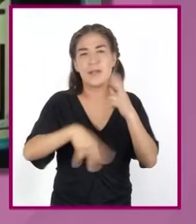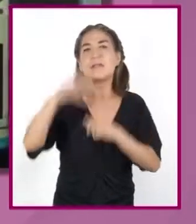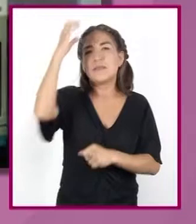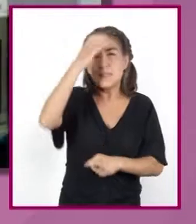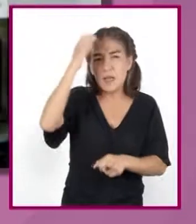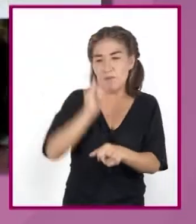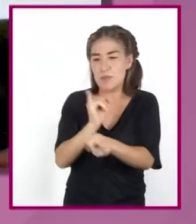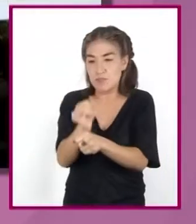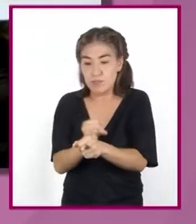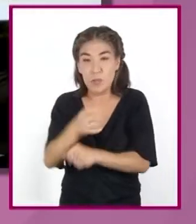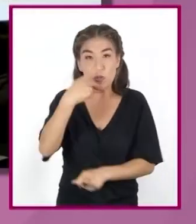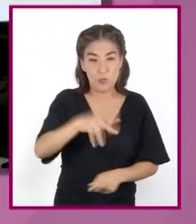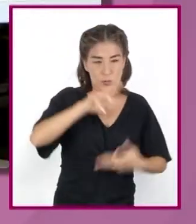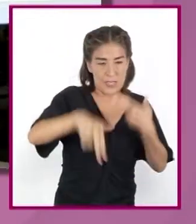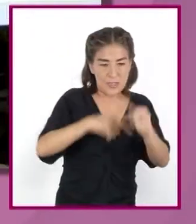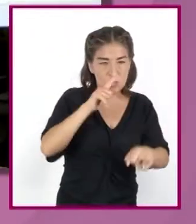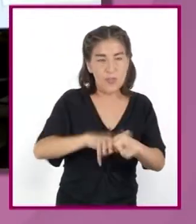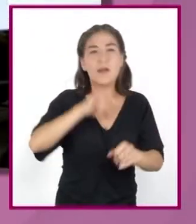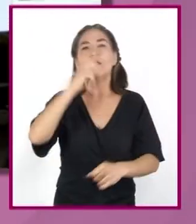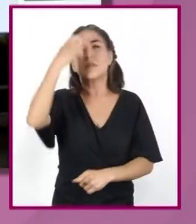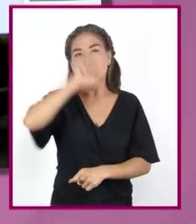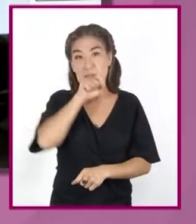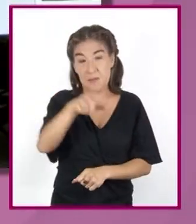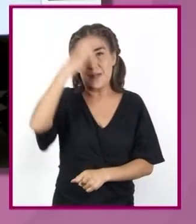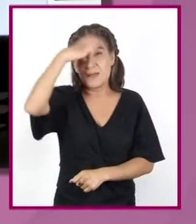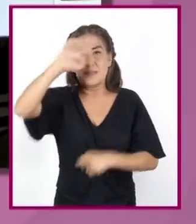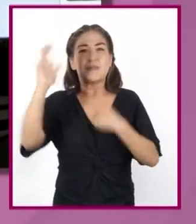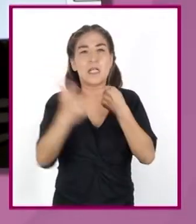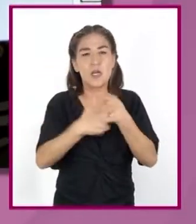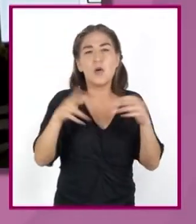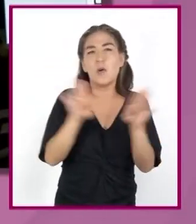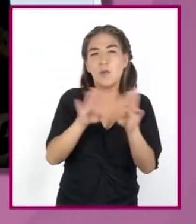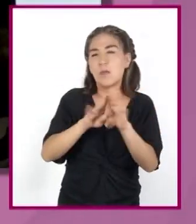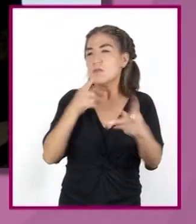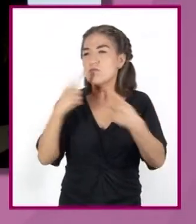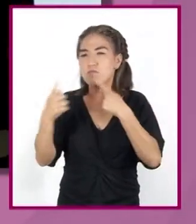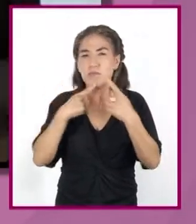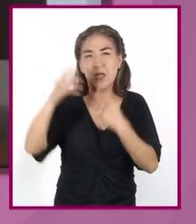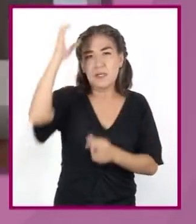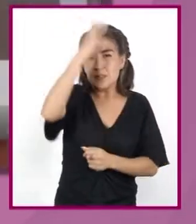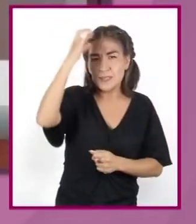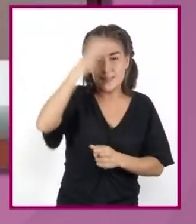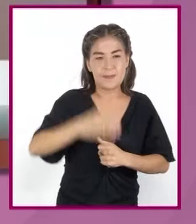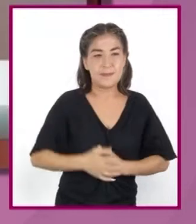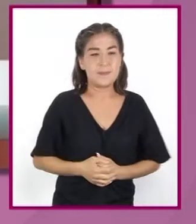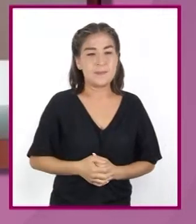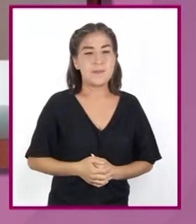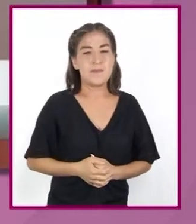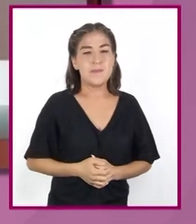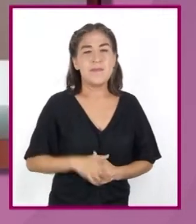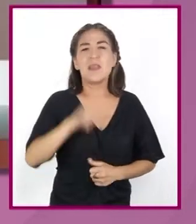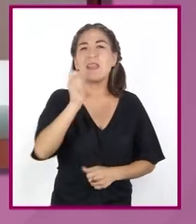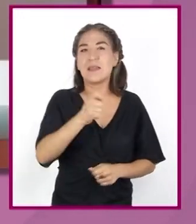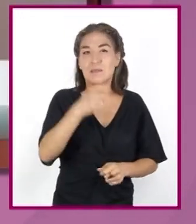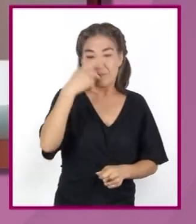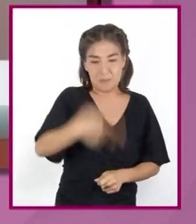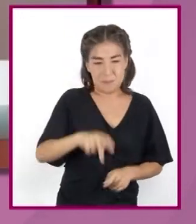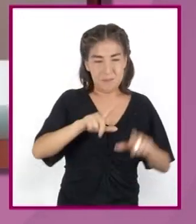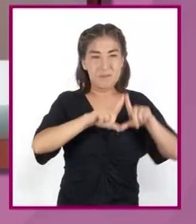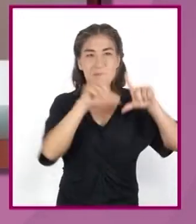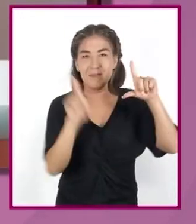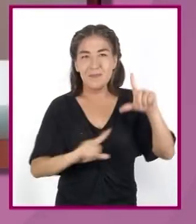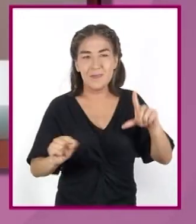nacionales y extranjeras y de los proyectos apoyados a varias instituciones científicas. Era algo que el país